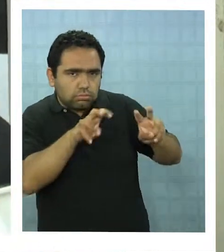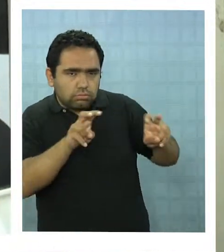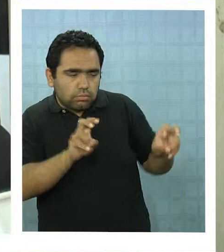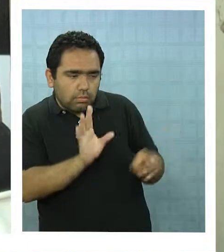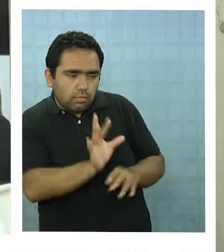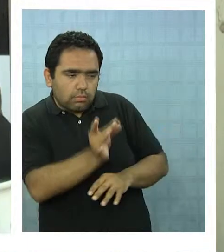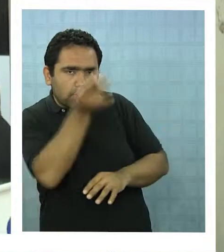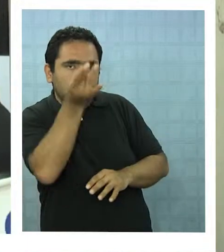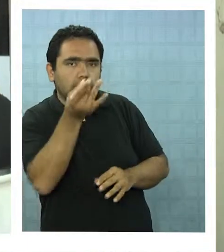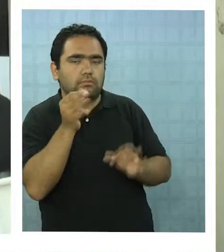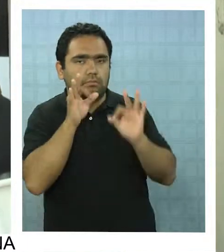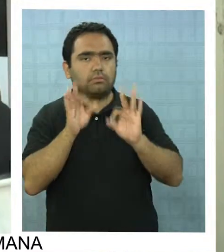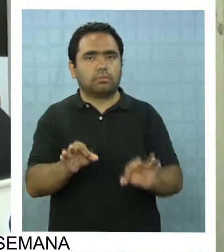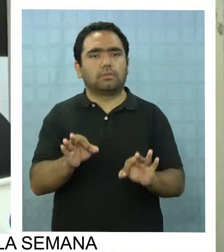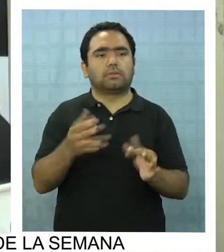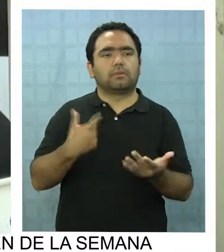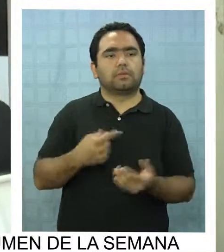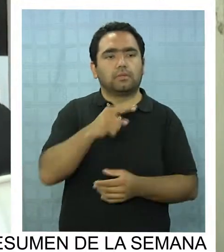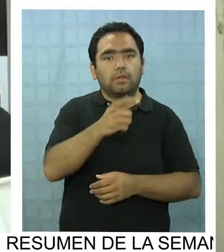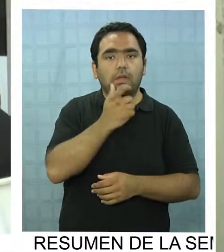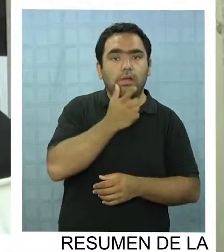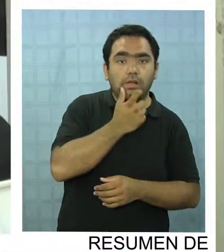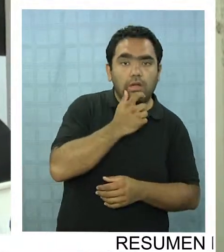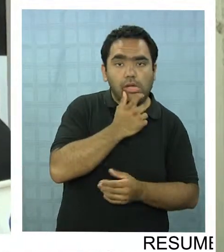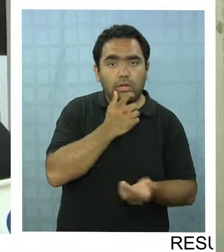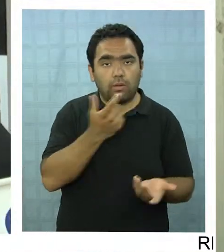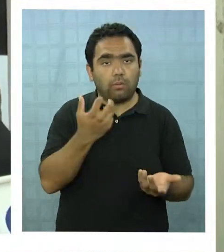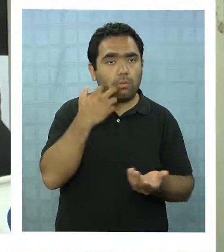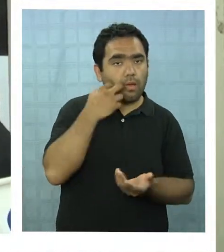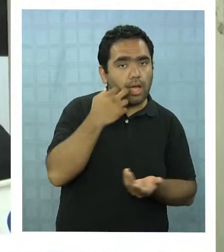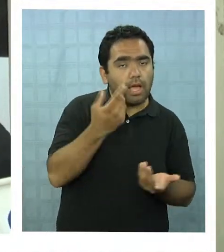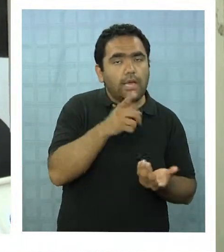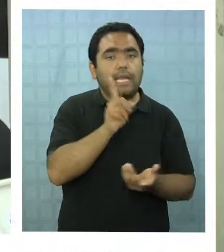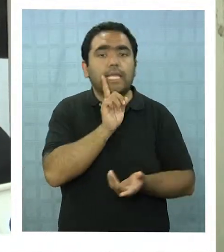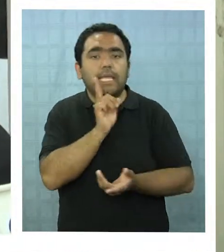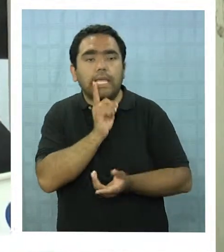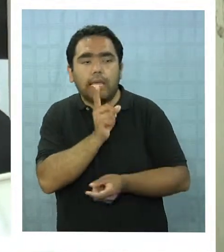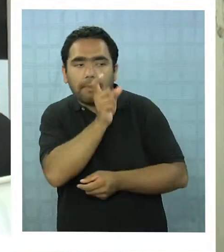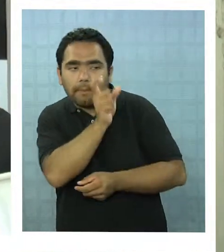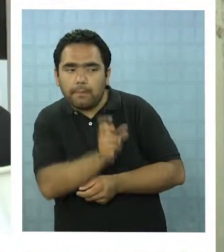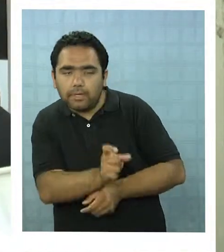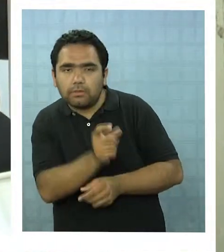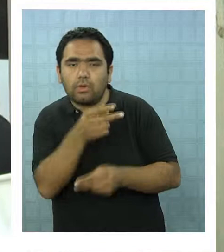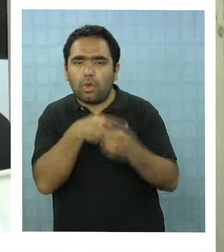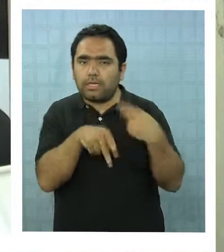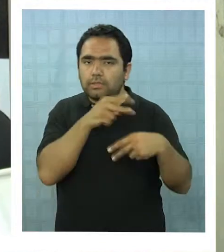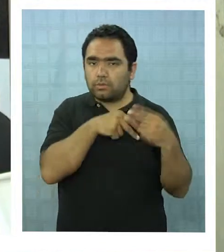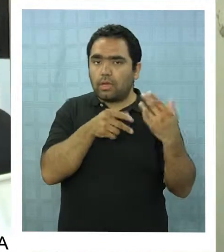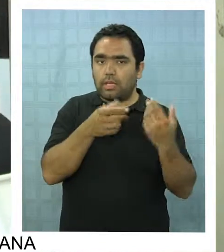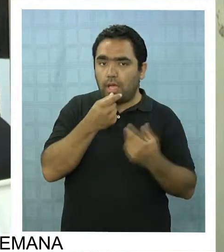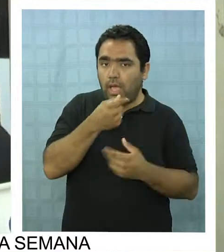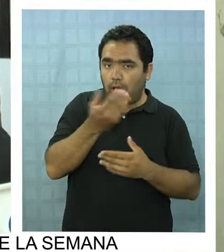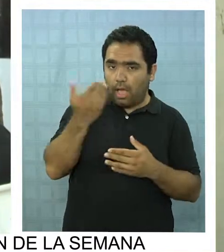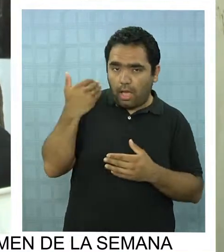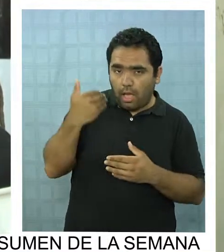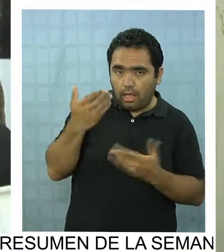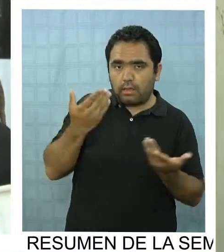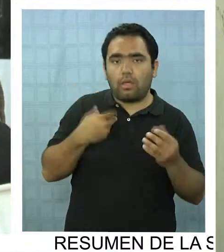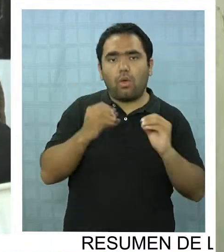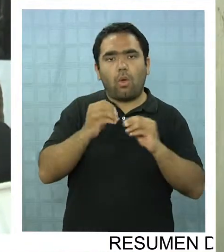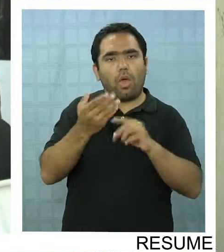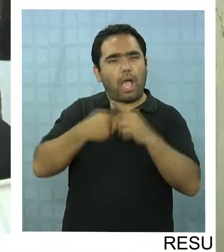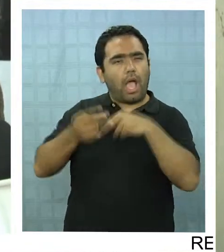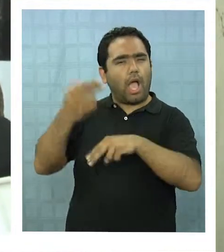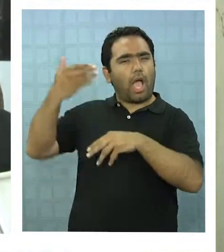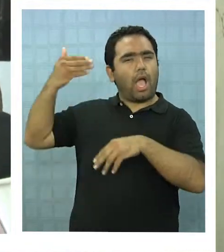poder determinar que si esa osamentas son de algún registro reciente histórico reciente o es en este caso